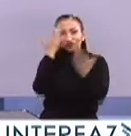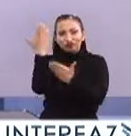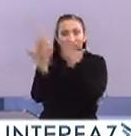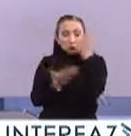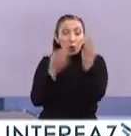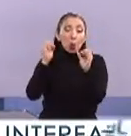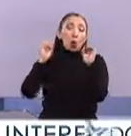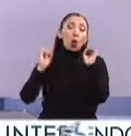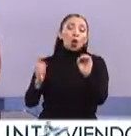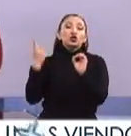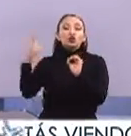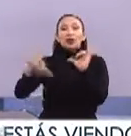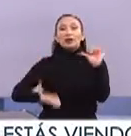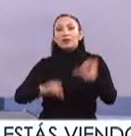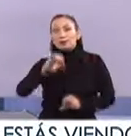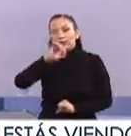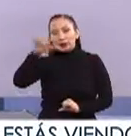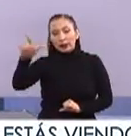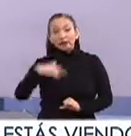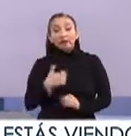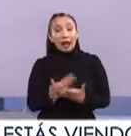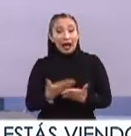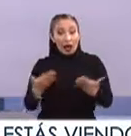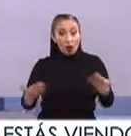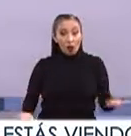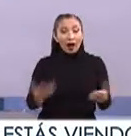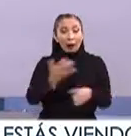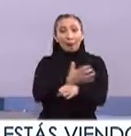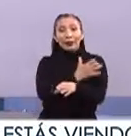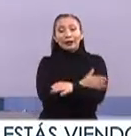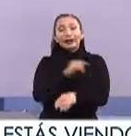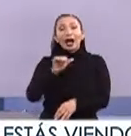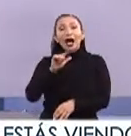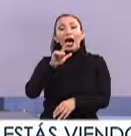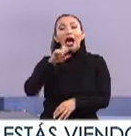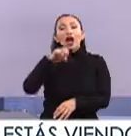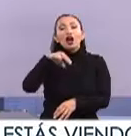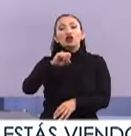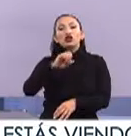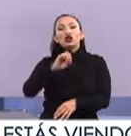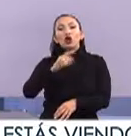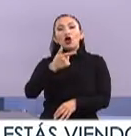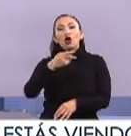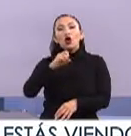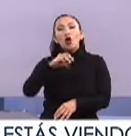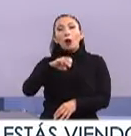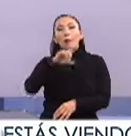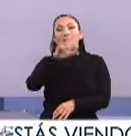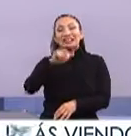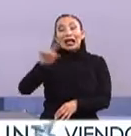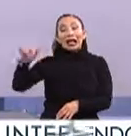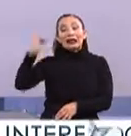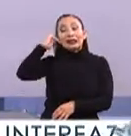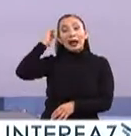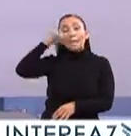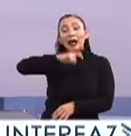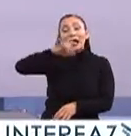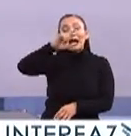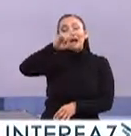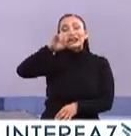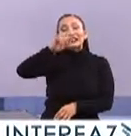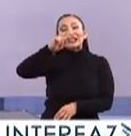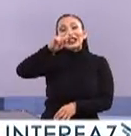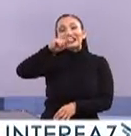académica o su actividad profesional. Y en esta ocasión nos acompaña Alonso Gómez Guzmán. Él es indígena maya